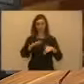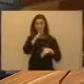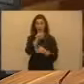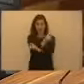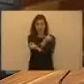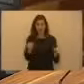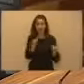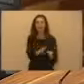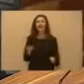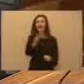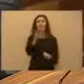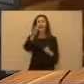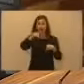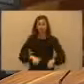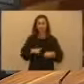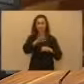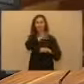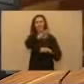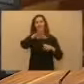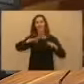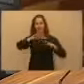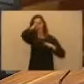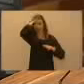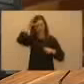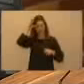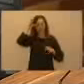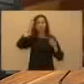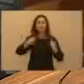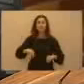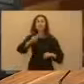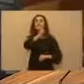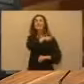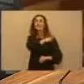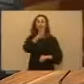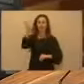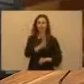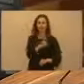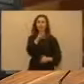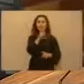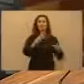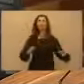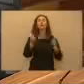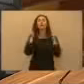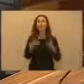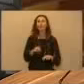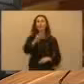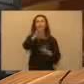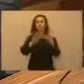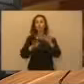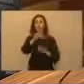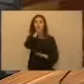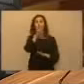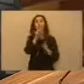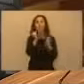personal. Repito, este mismo verano tuvo que intervenir la UME. ¿Qué personal operativo tenía ese día, señor consejero, el 29 de julio,